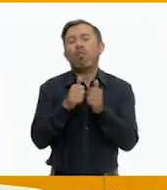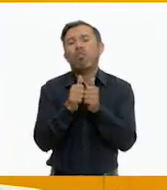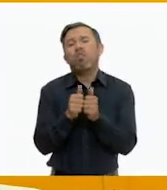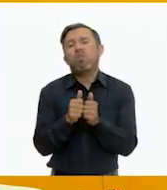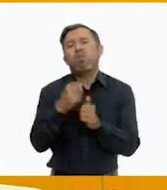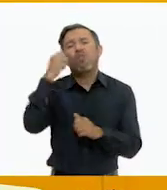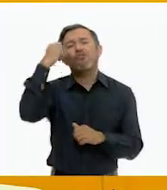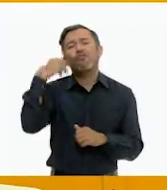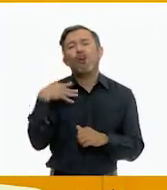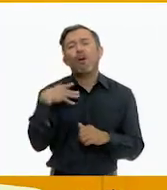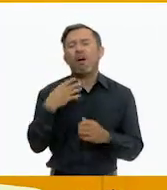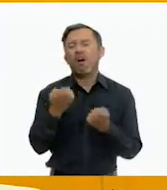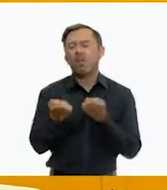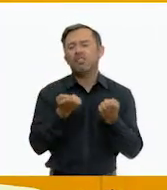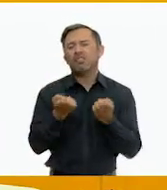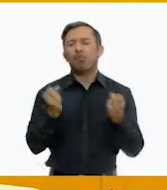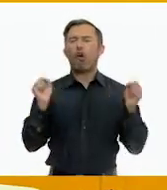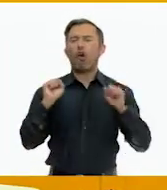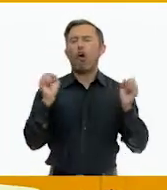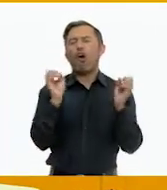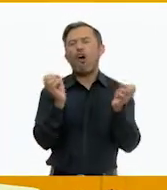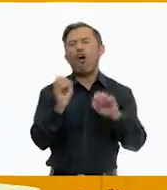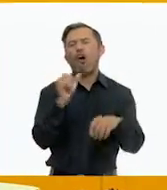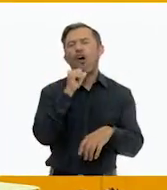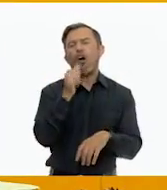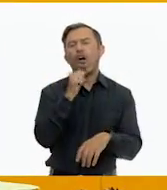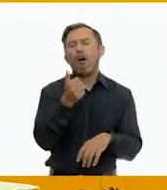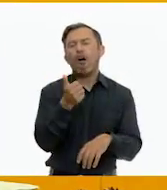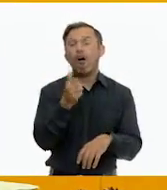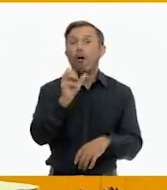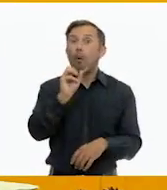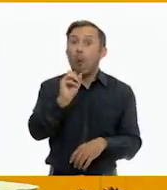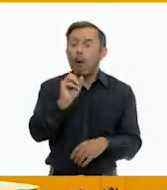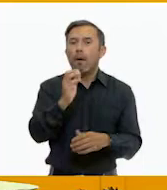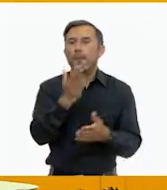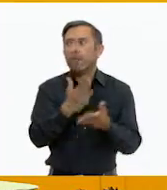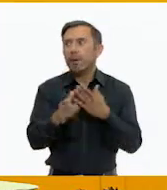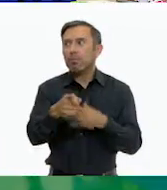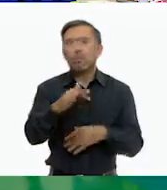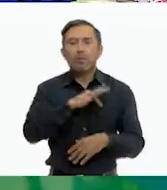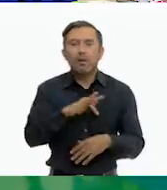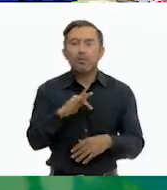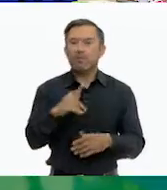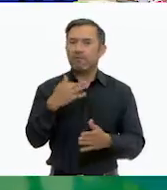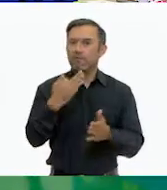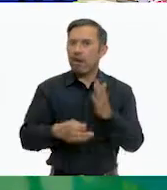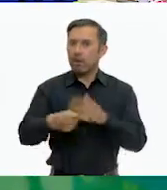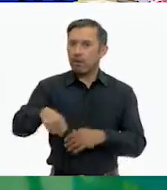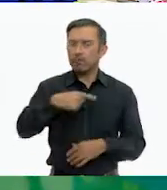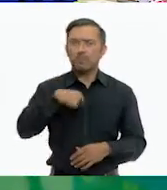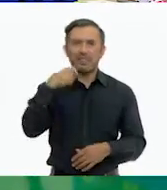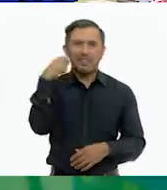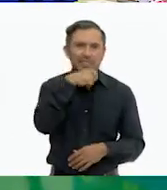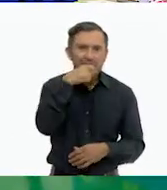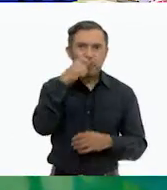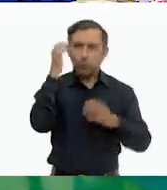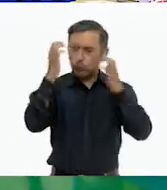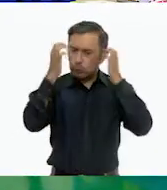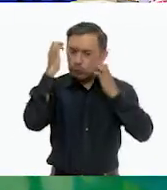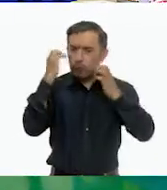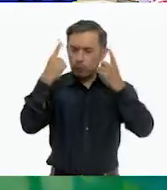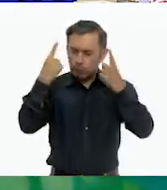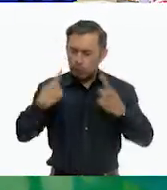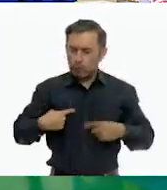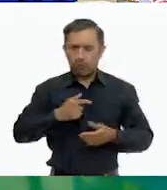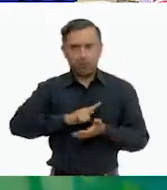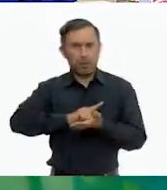Y por otro lado, los hábitos que nos hacen falta de higiene y limpieza. Es